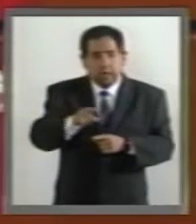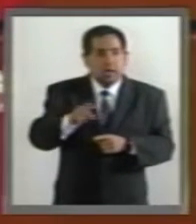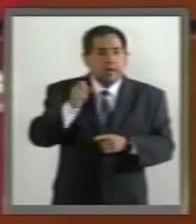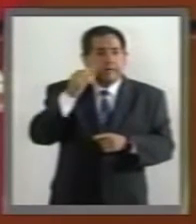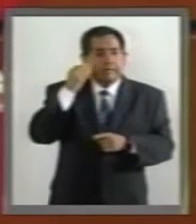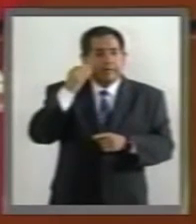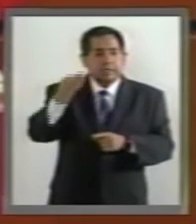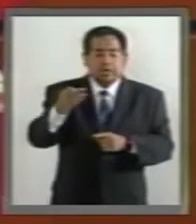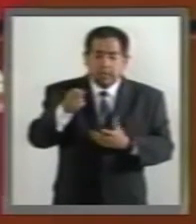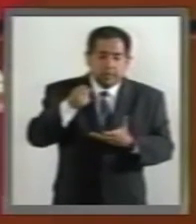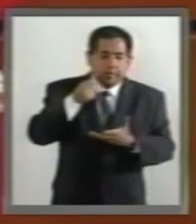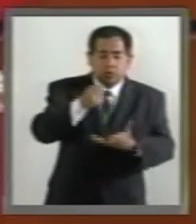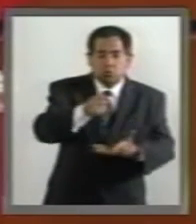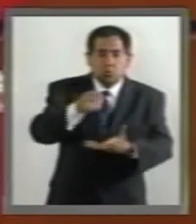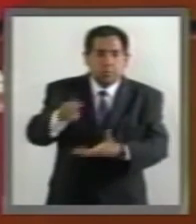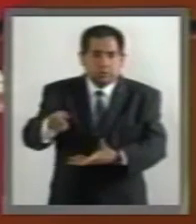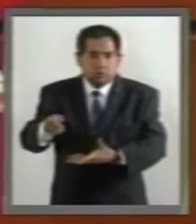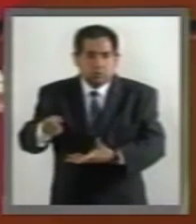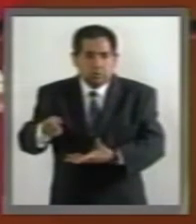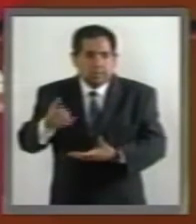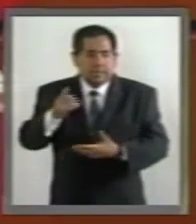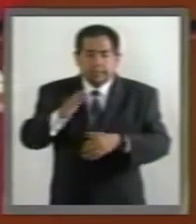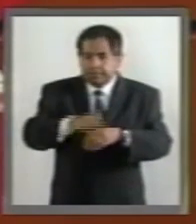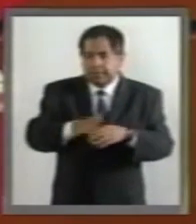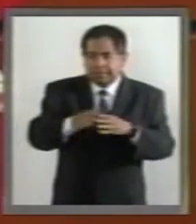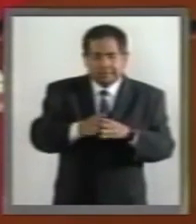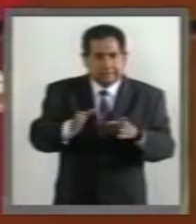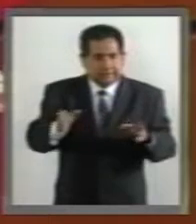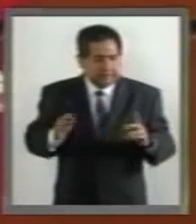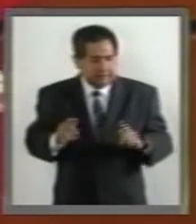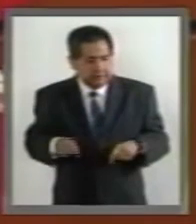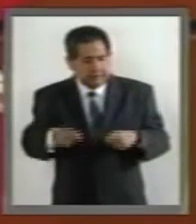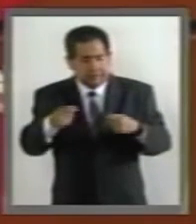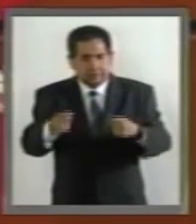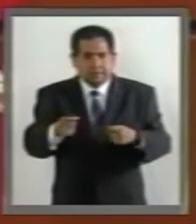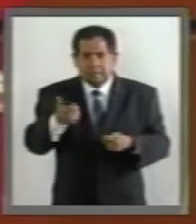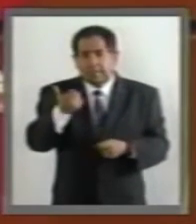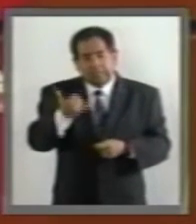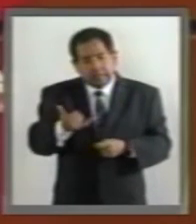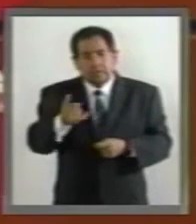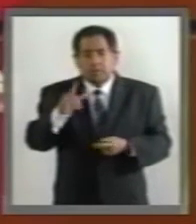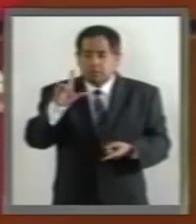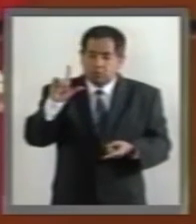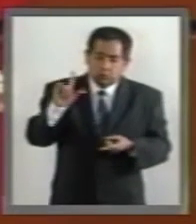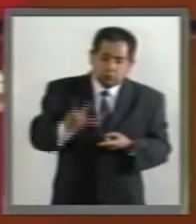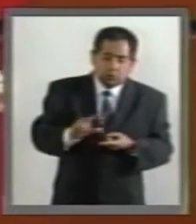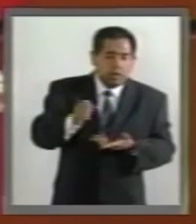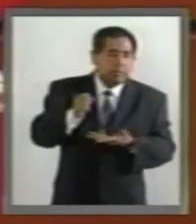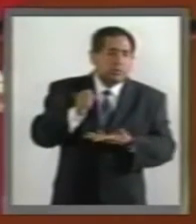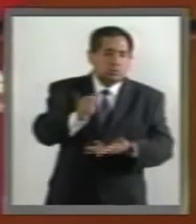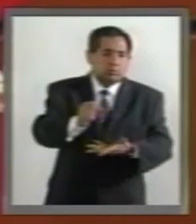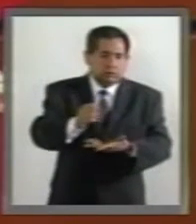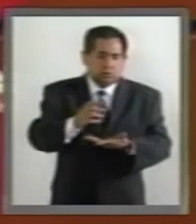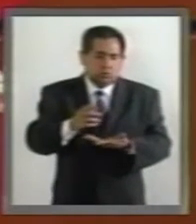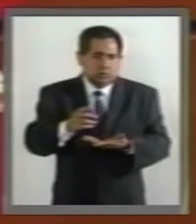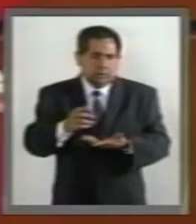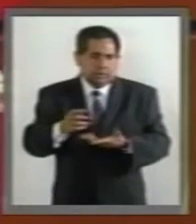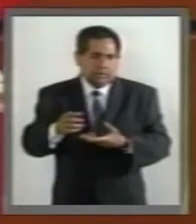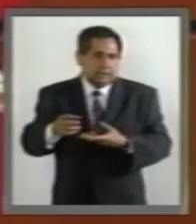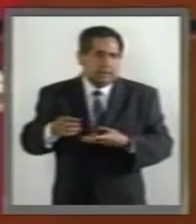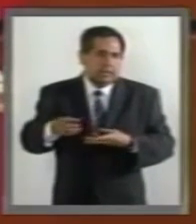de presupuesto y las ampliaciones y reducciones al presupuesto de egresos